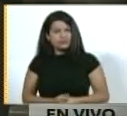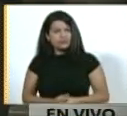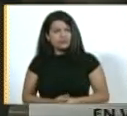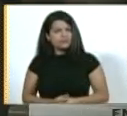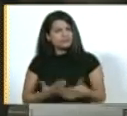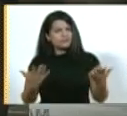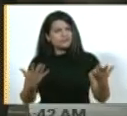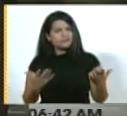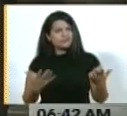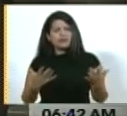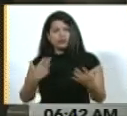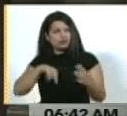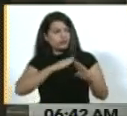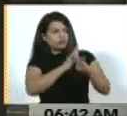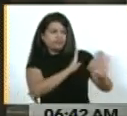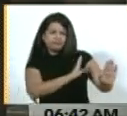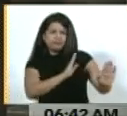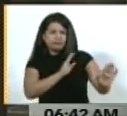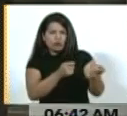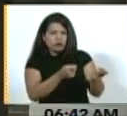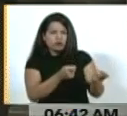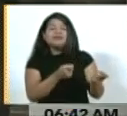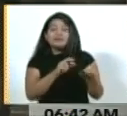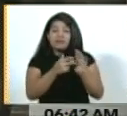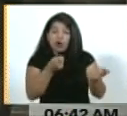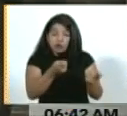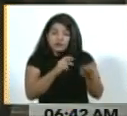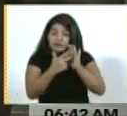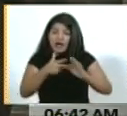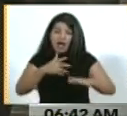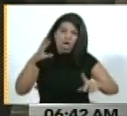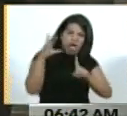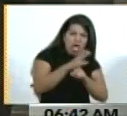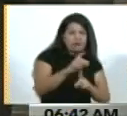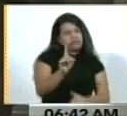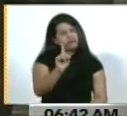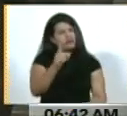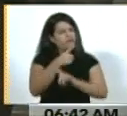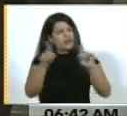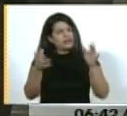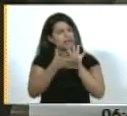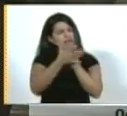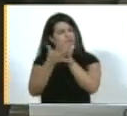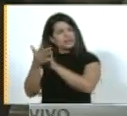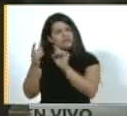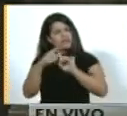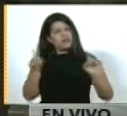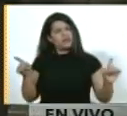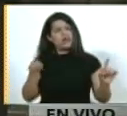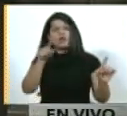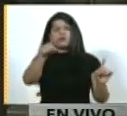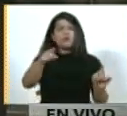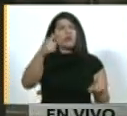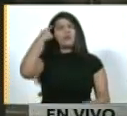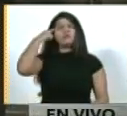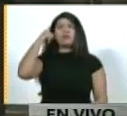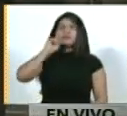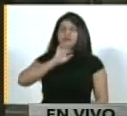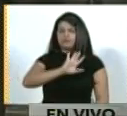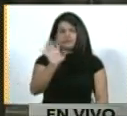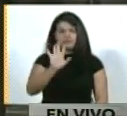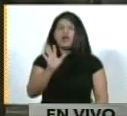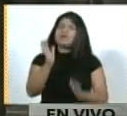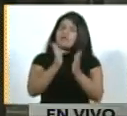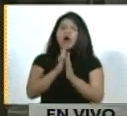Entonces no es represión, queridos hermanos, compañeros. No nos caigamos a embustes y dejemos